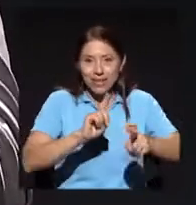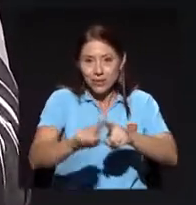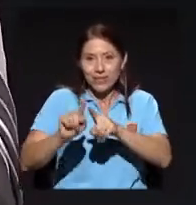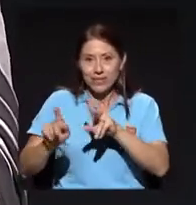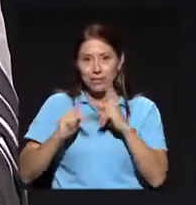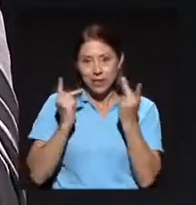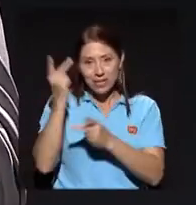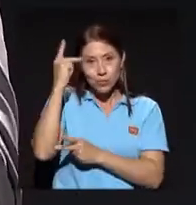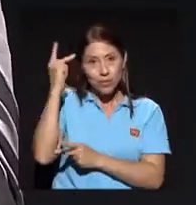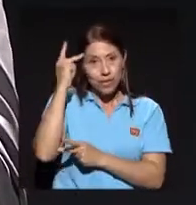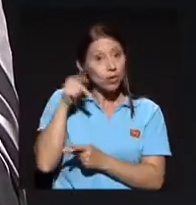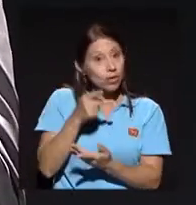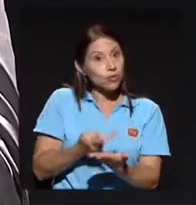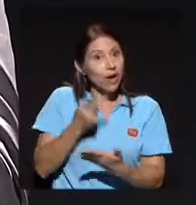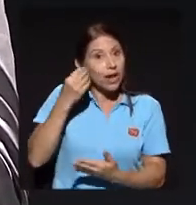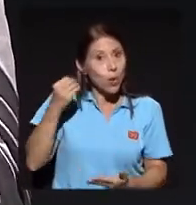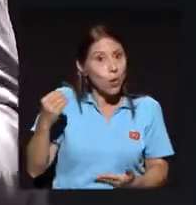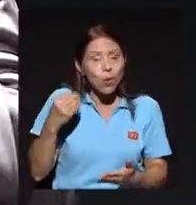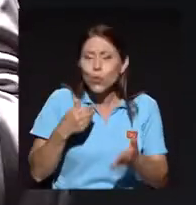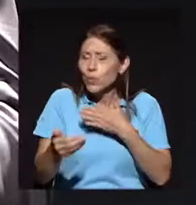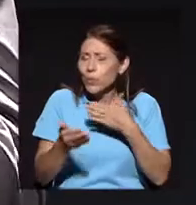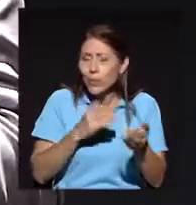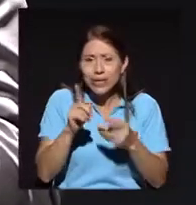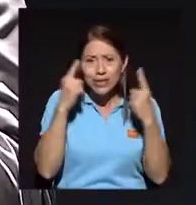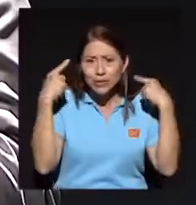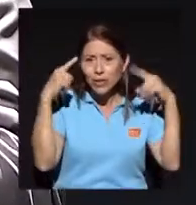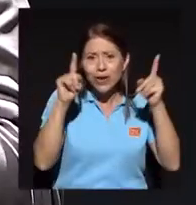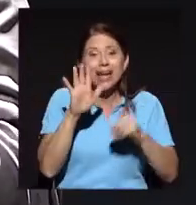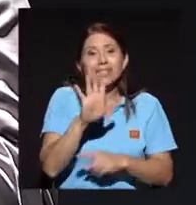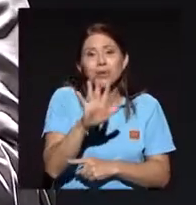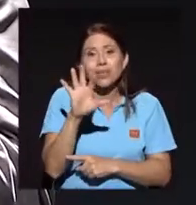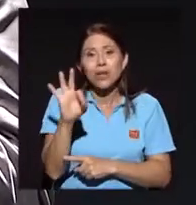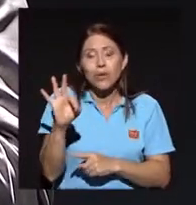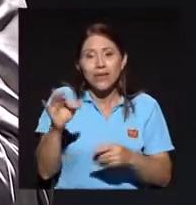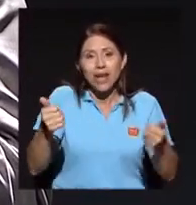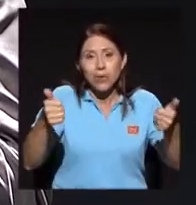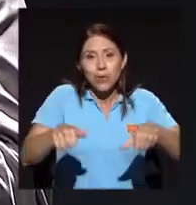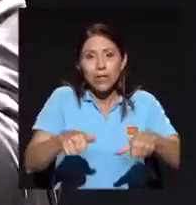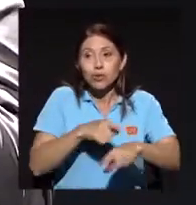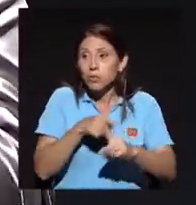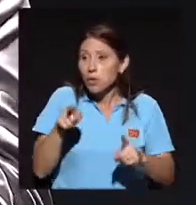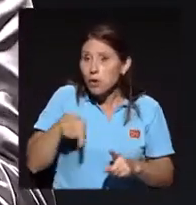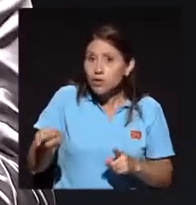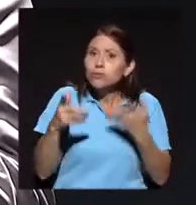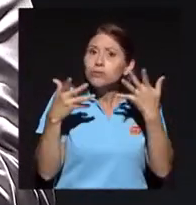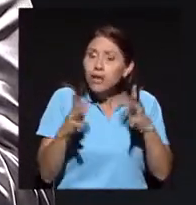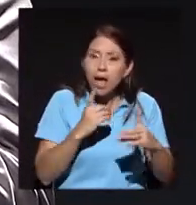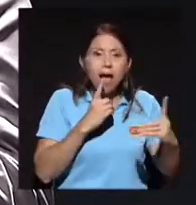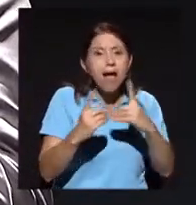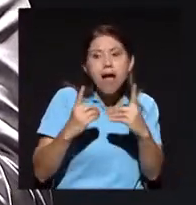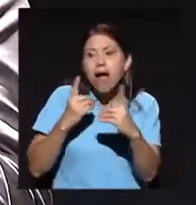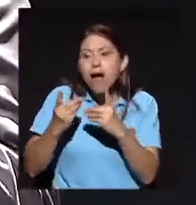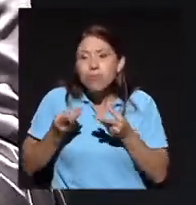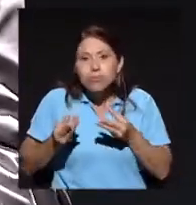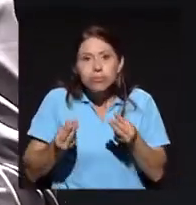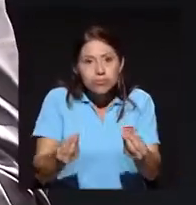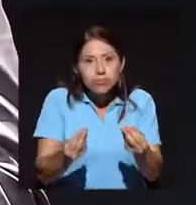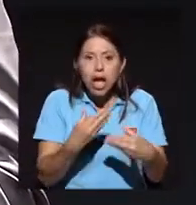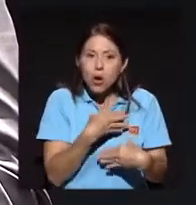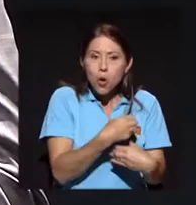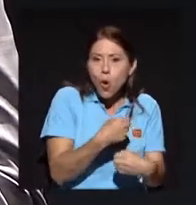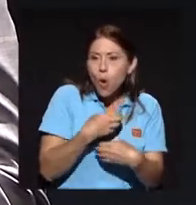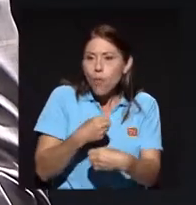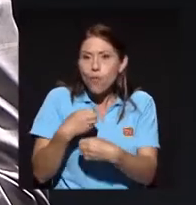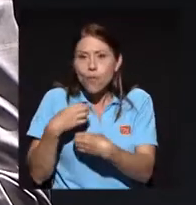aunque no hubieran los 59 acuerdos el hecho de que hayan dialogado fluidamente de que hayan aprendido a confiar unos en otros que hayan